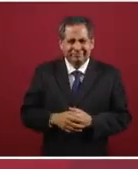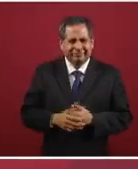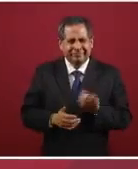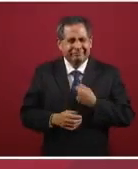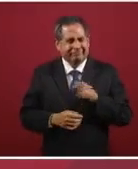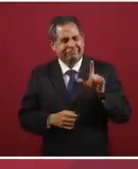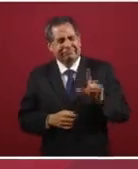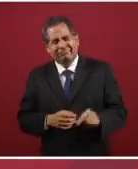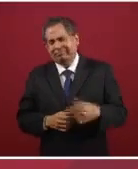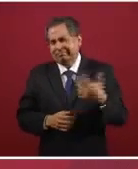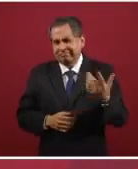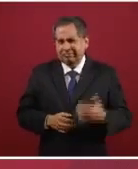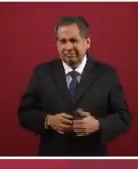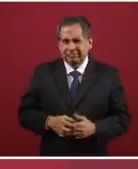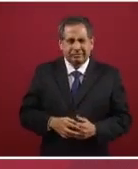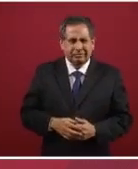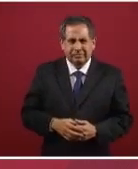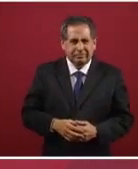humillación.